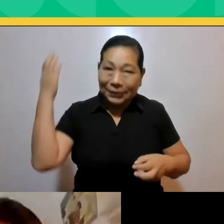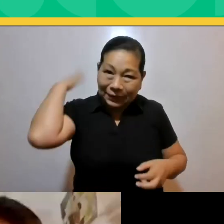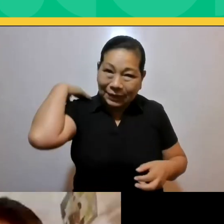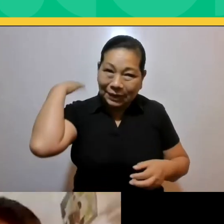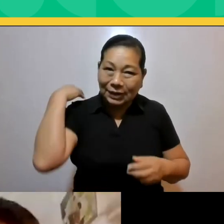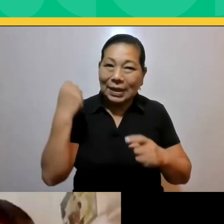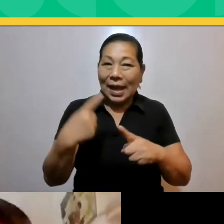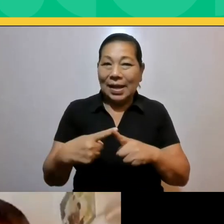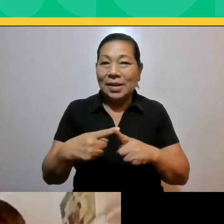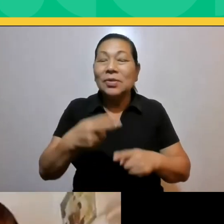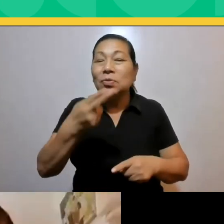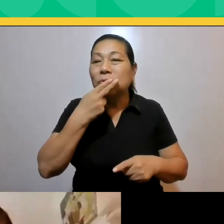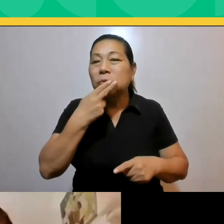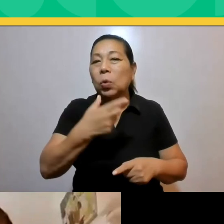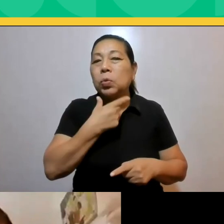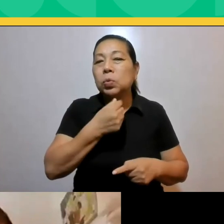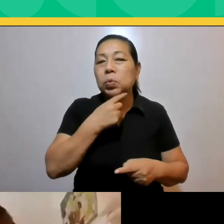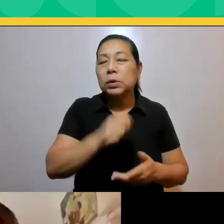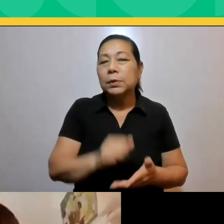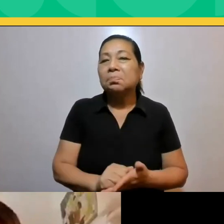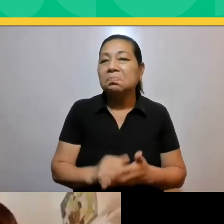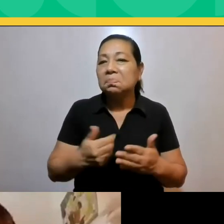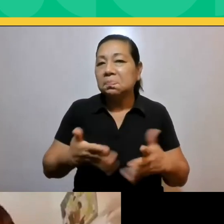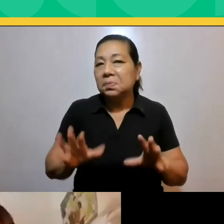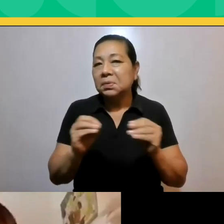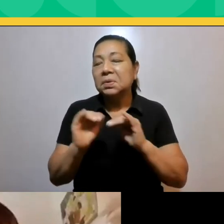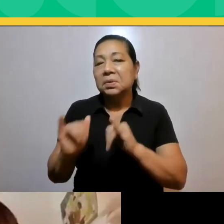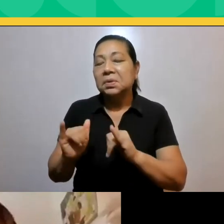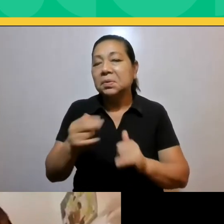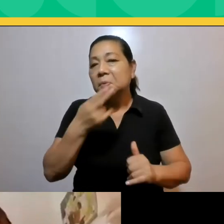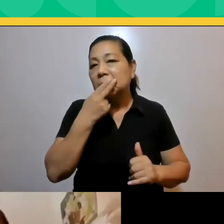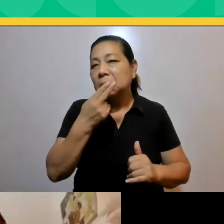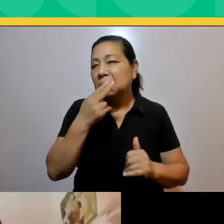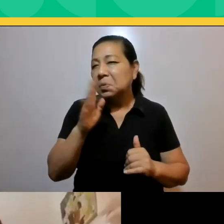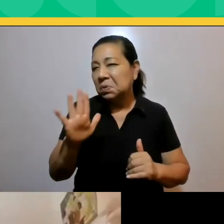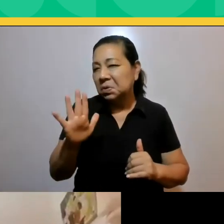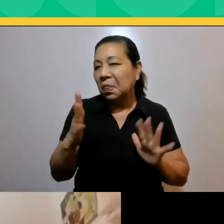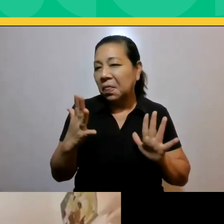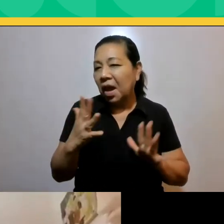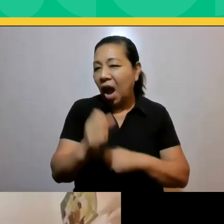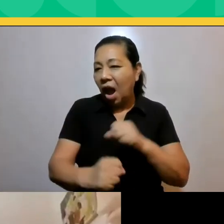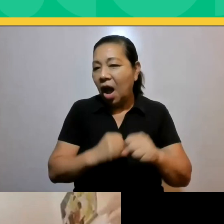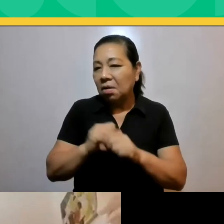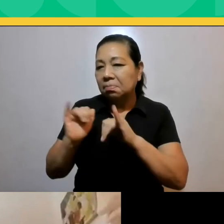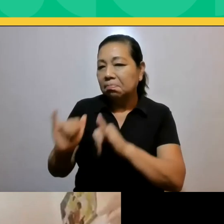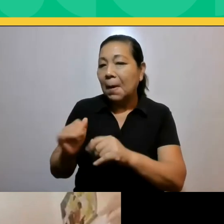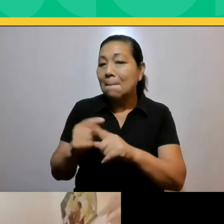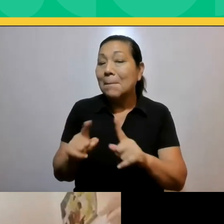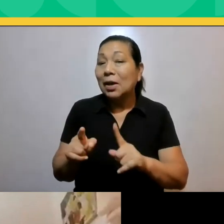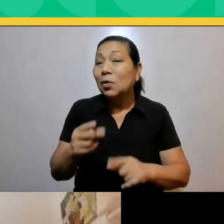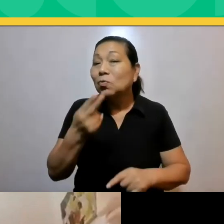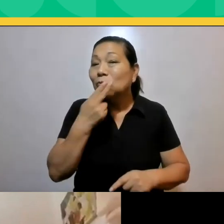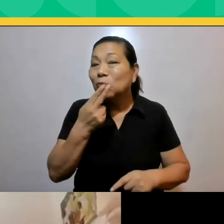ex fumador, ¿no? Y a lo mejor dejó el tabaco hace 5 o 10 años, ¿no? Pero el tabaco